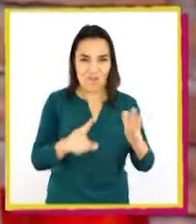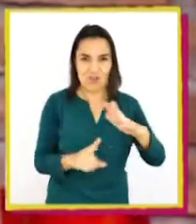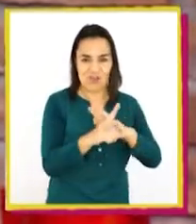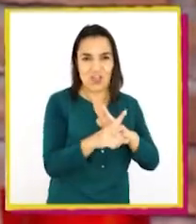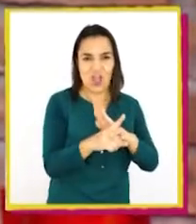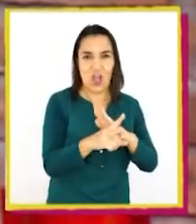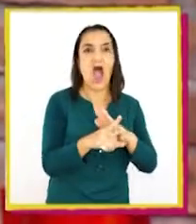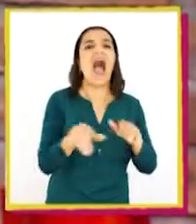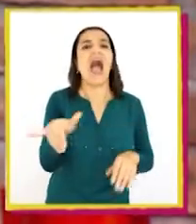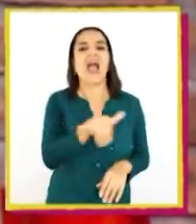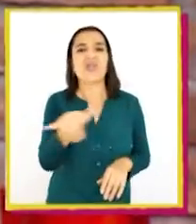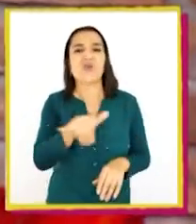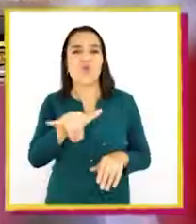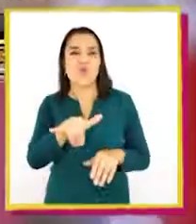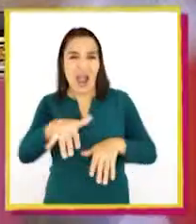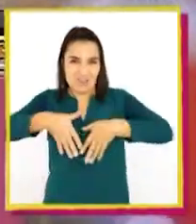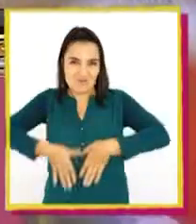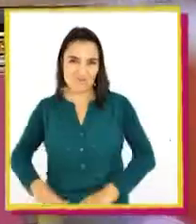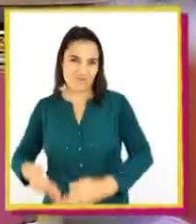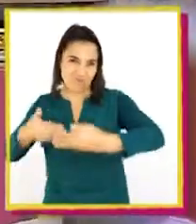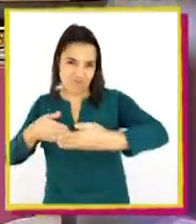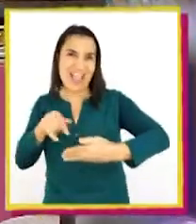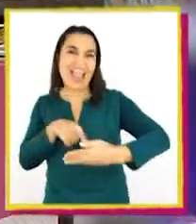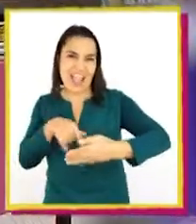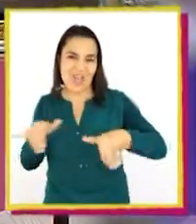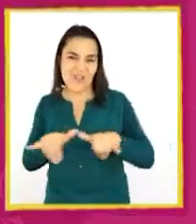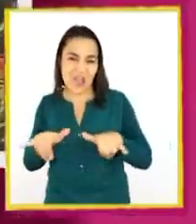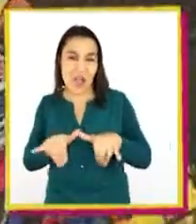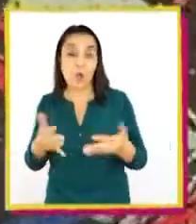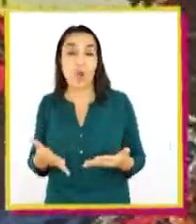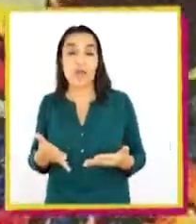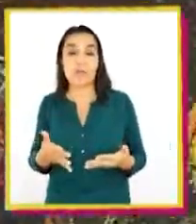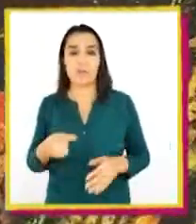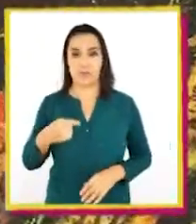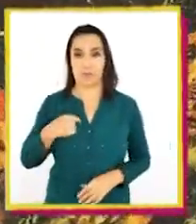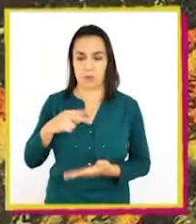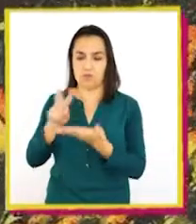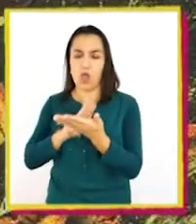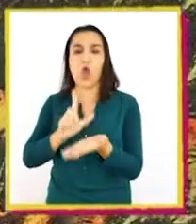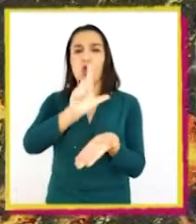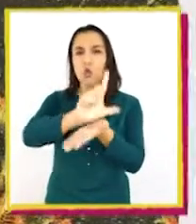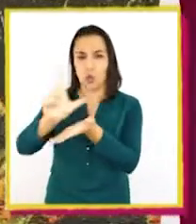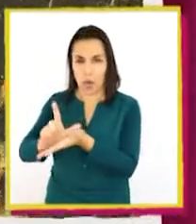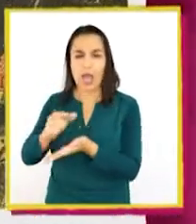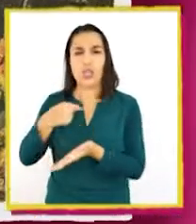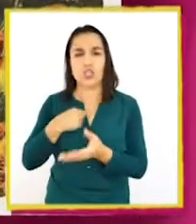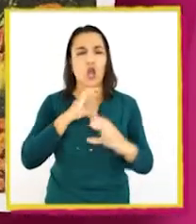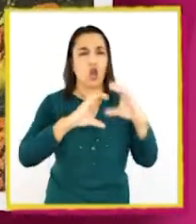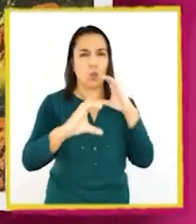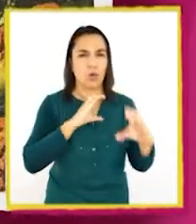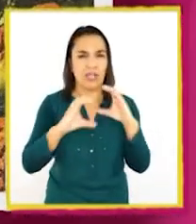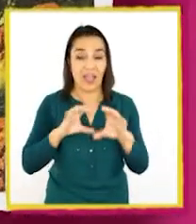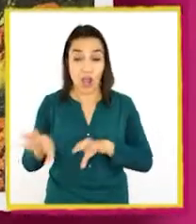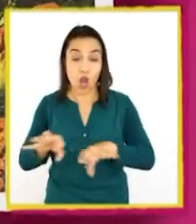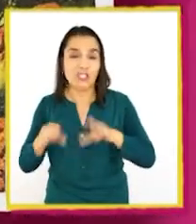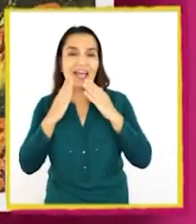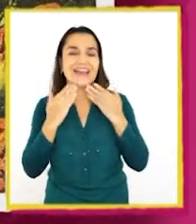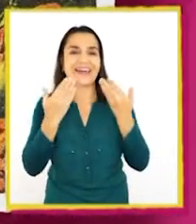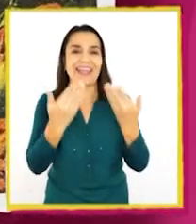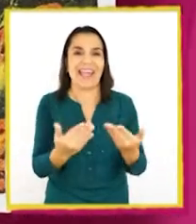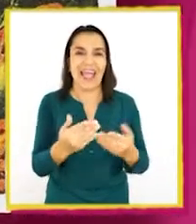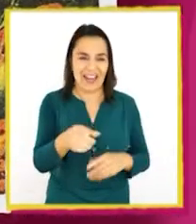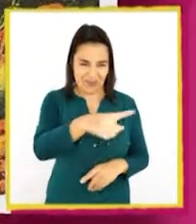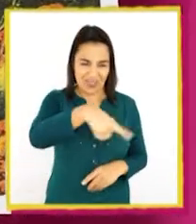bebés recién nacidos. ¡Sigamos! En los lugares donde he podido comunicarme, les he dado muchos regalos, pero